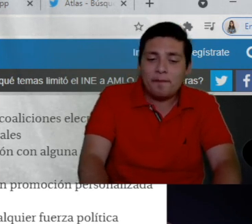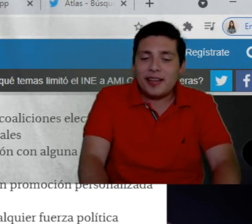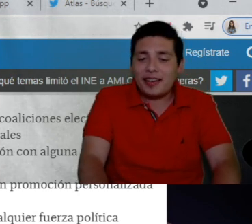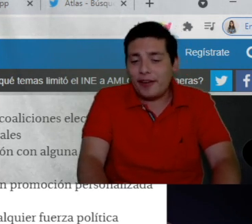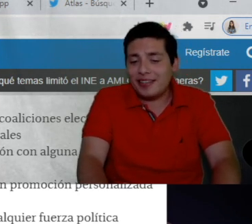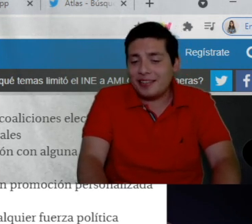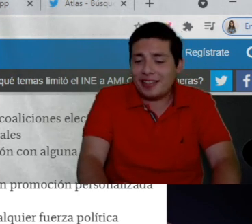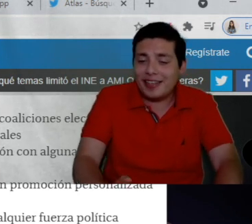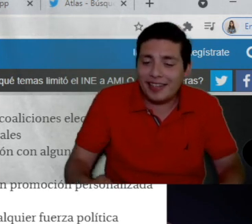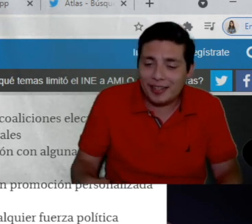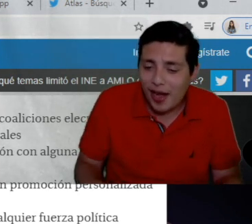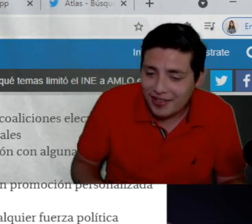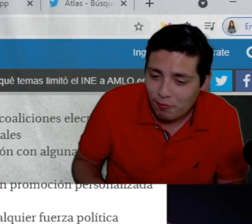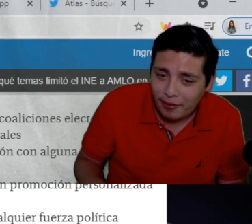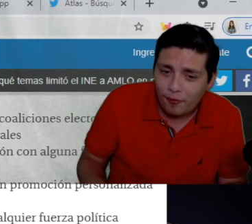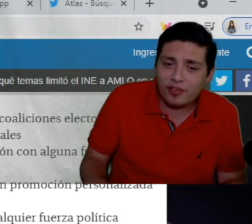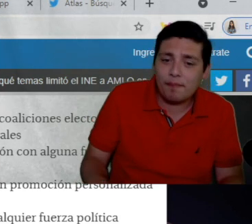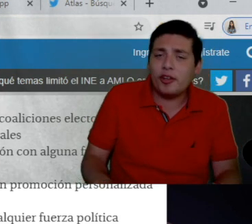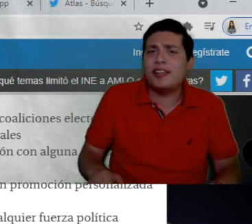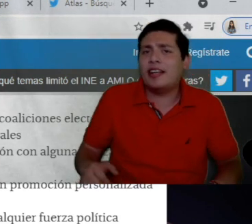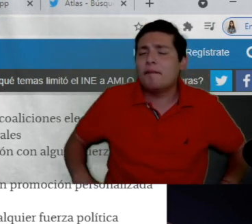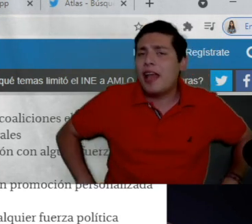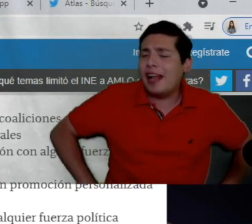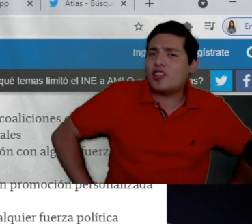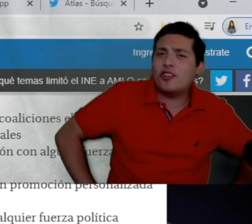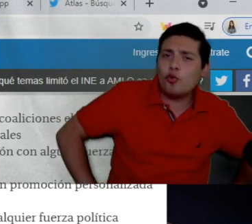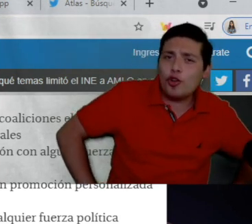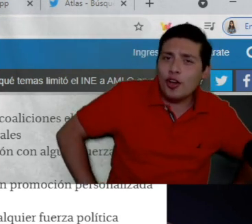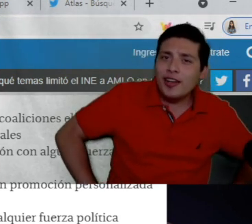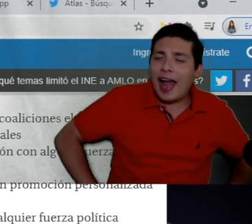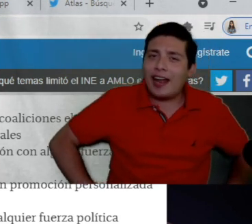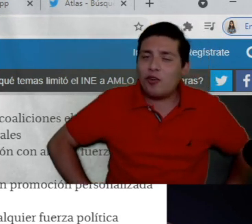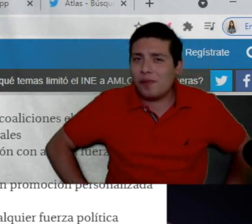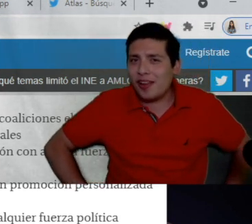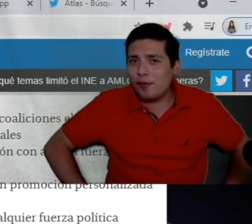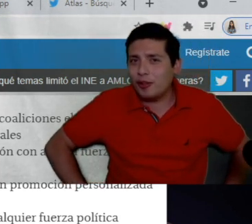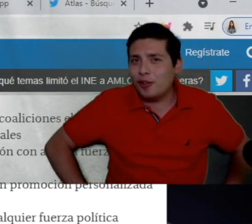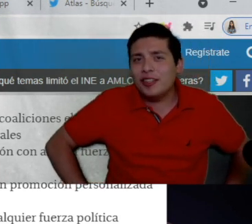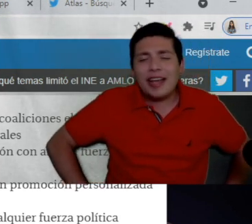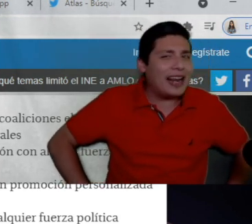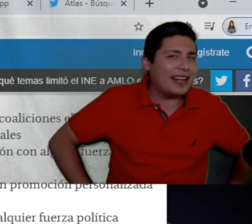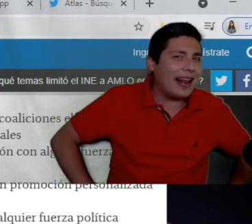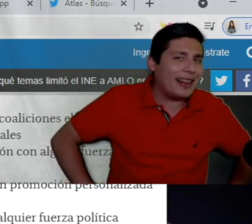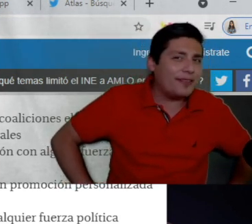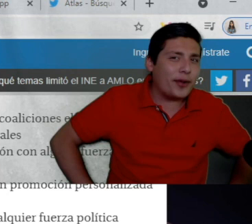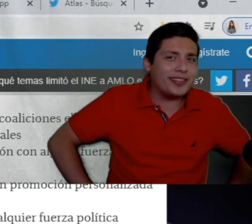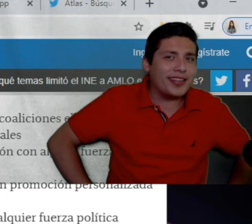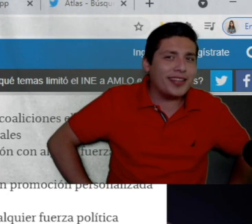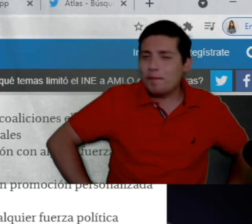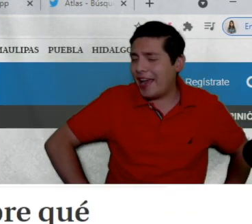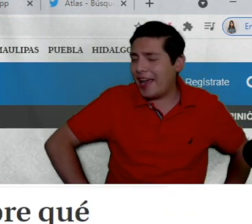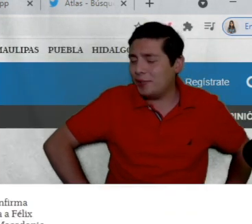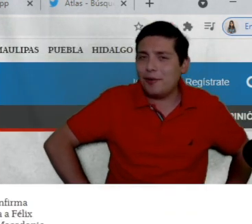dice referirse a estrategias electorales de cualquier fuerza política, al chanchullo, a la compra de votos, al regalar